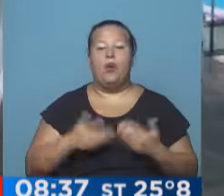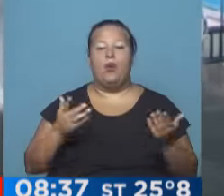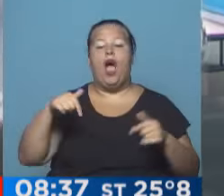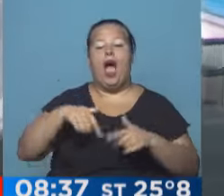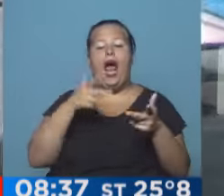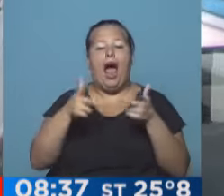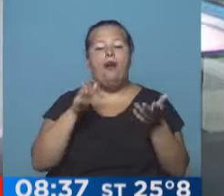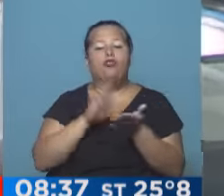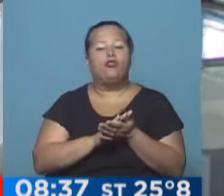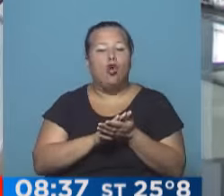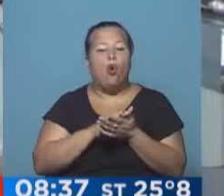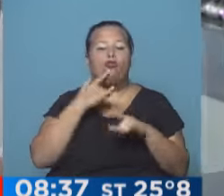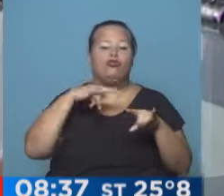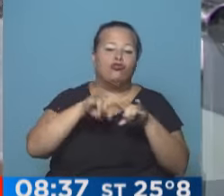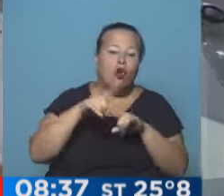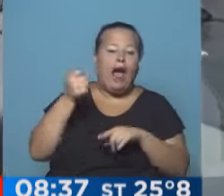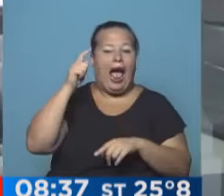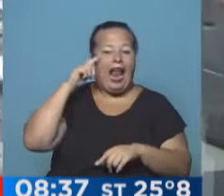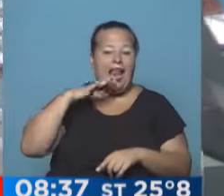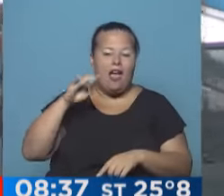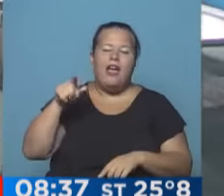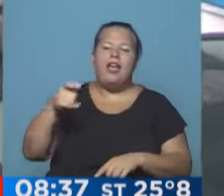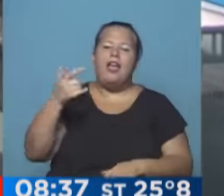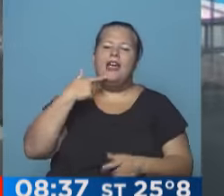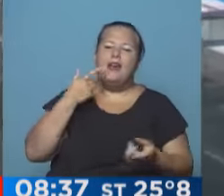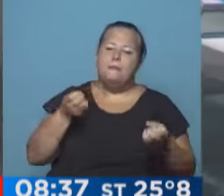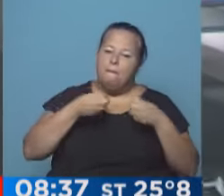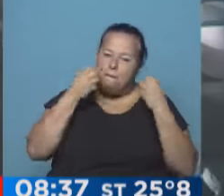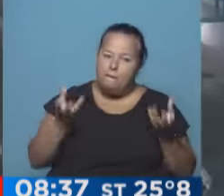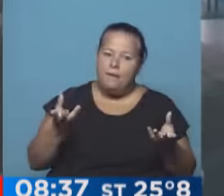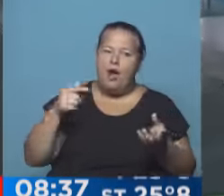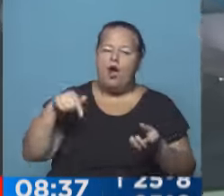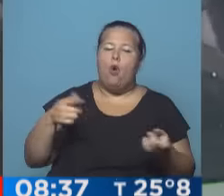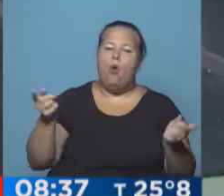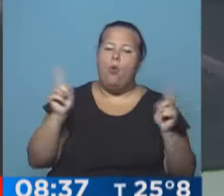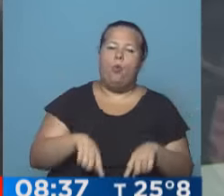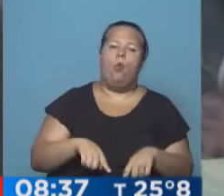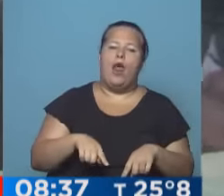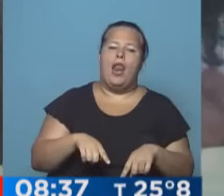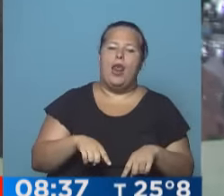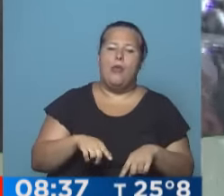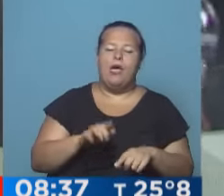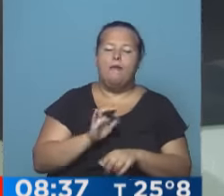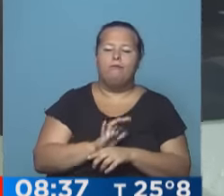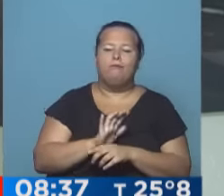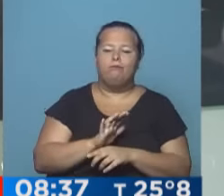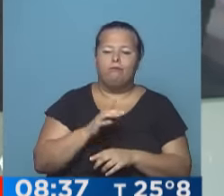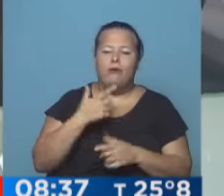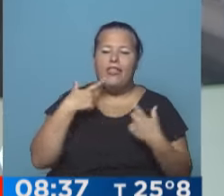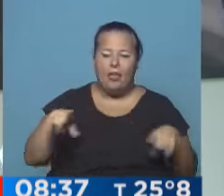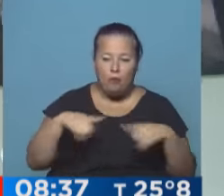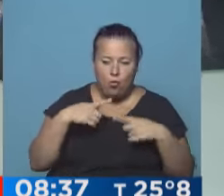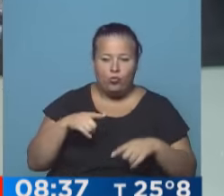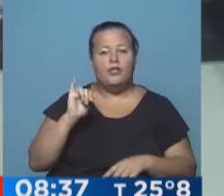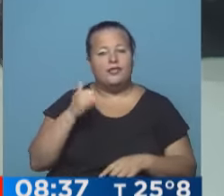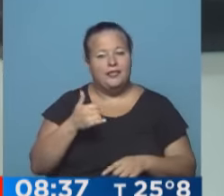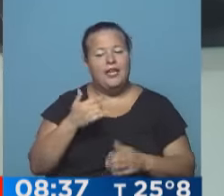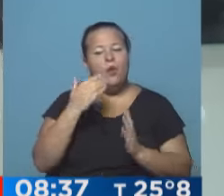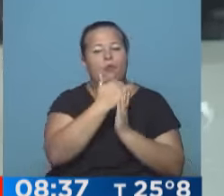Bueno, vamos a hablar de espectáculos con Alejo. Y Alejo se recuperó un importante, algo discográfico, ¿no? Es